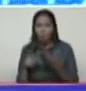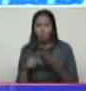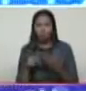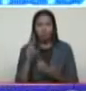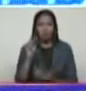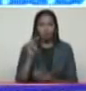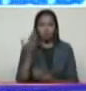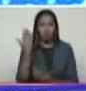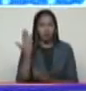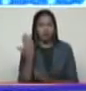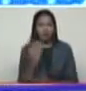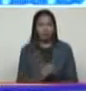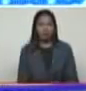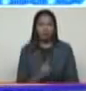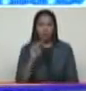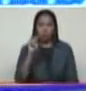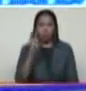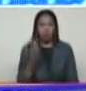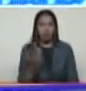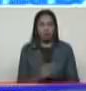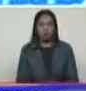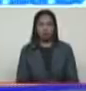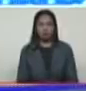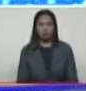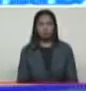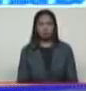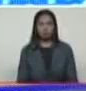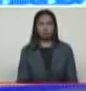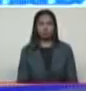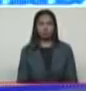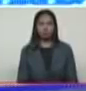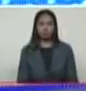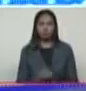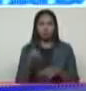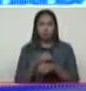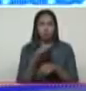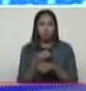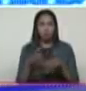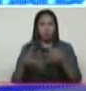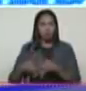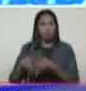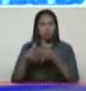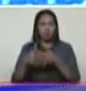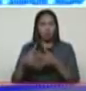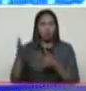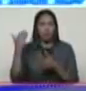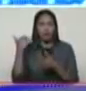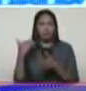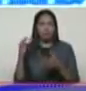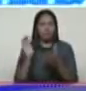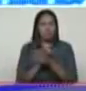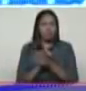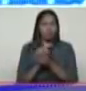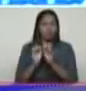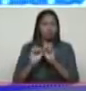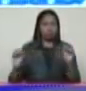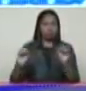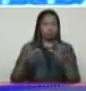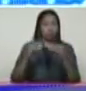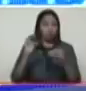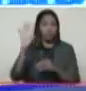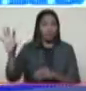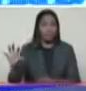visto. Nunca jamás. Los gobiernos de Estados Unidos han tenido enemistad con